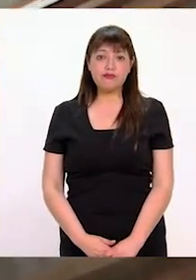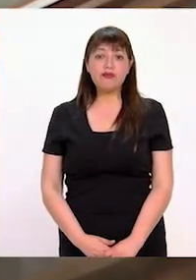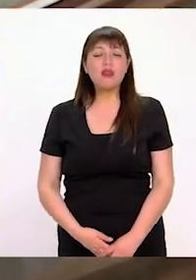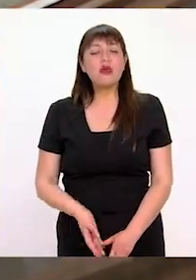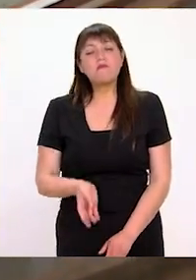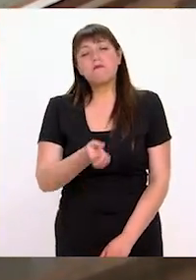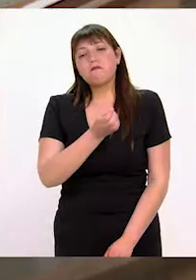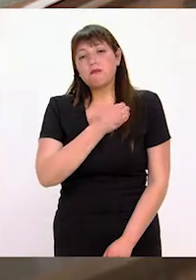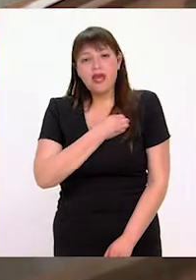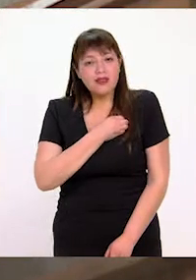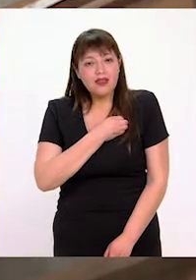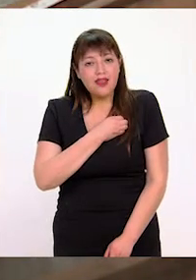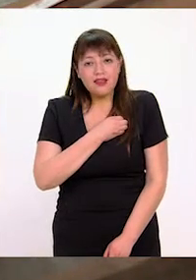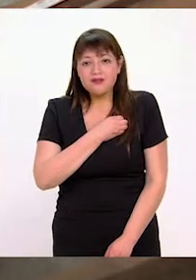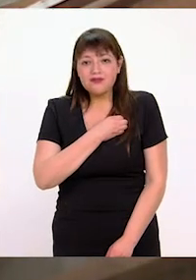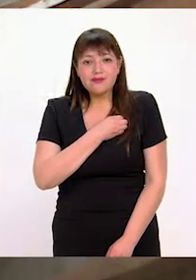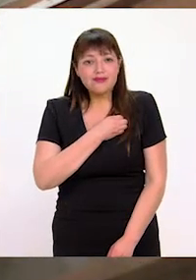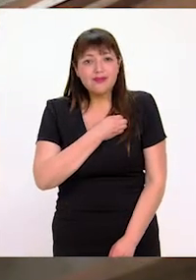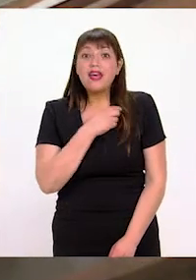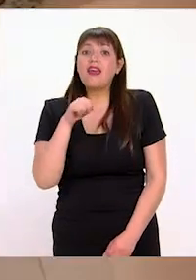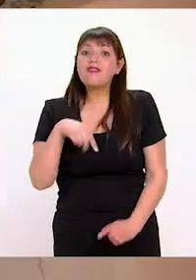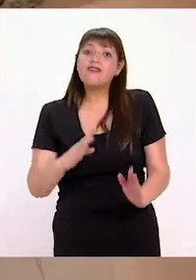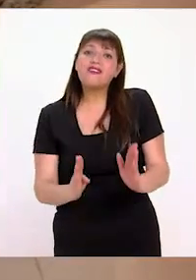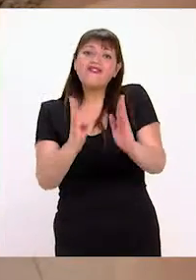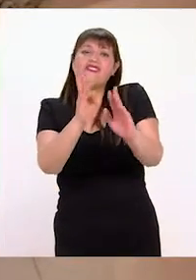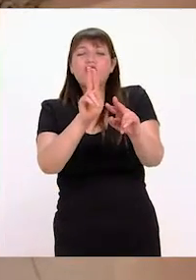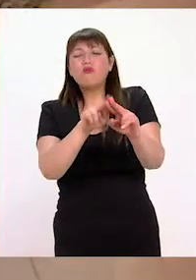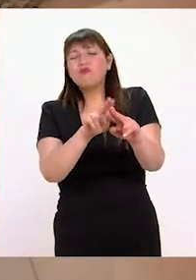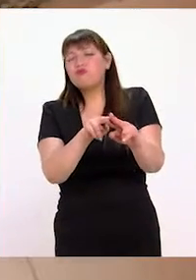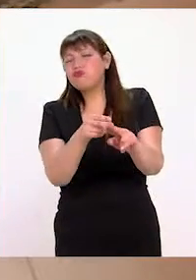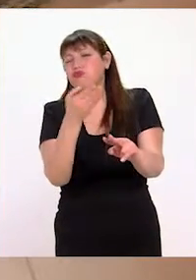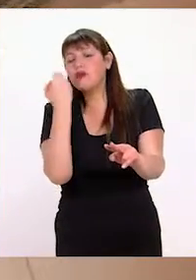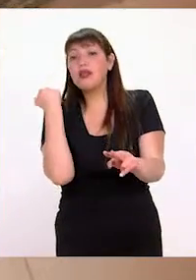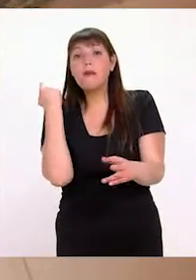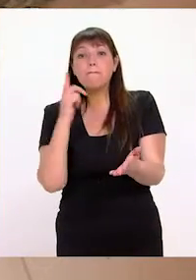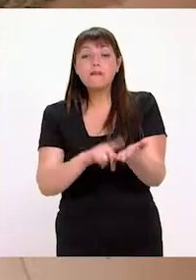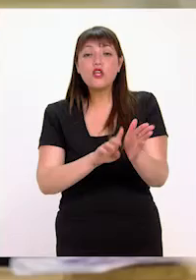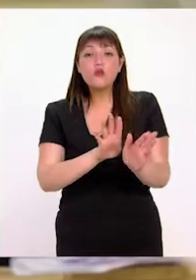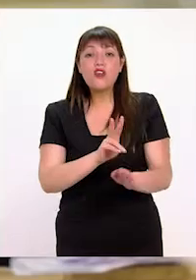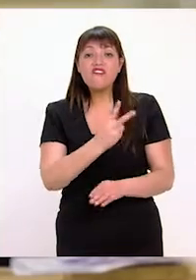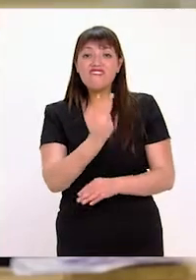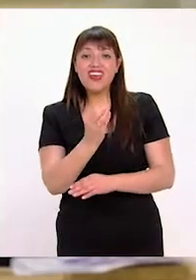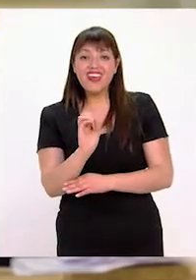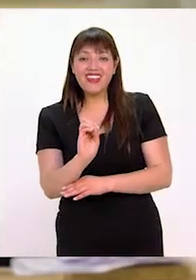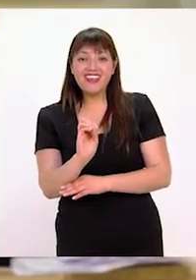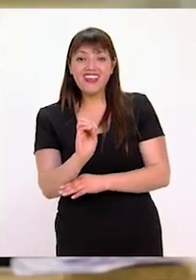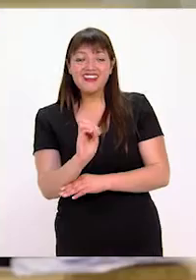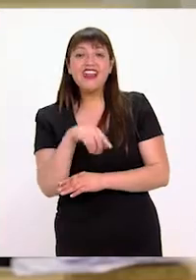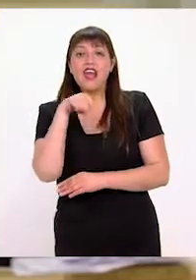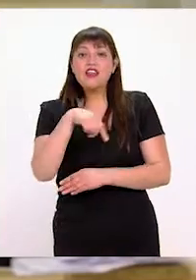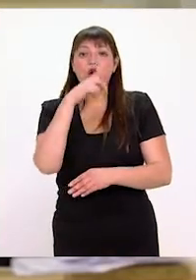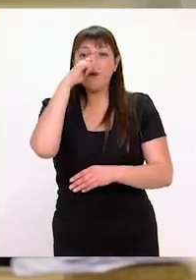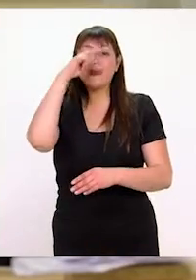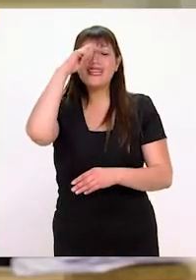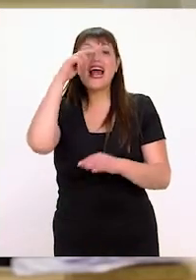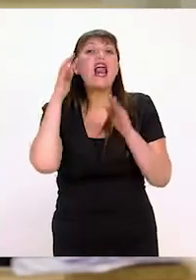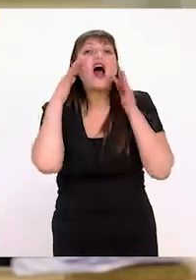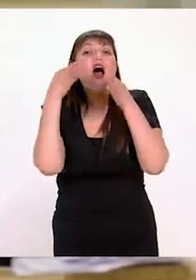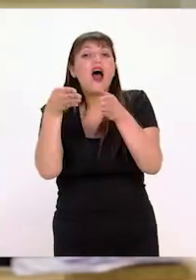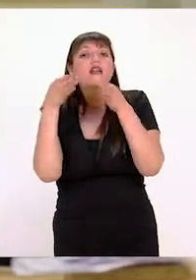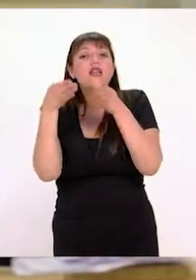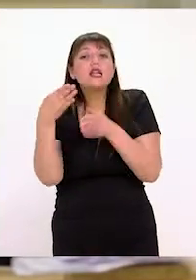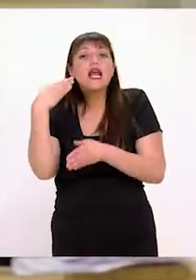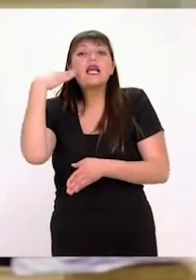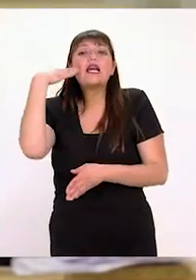Da una pena porque este es un edificio viejo del año 20. Este hospital atiende